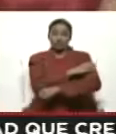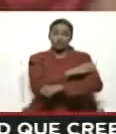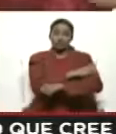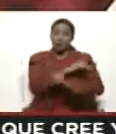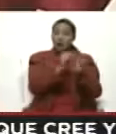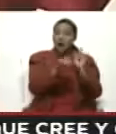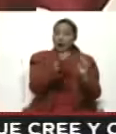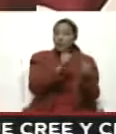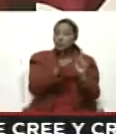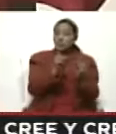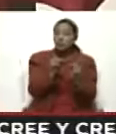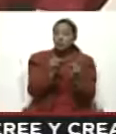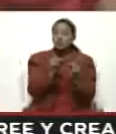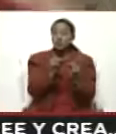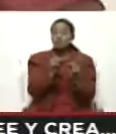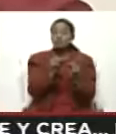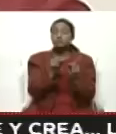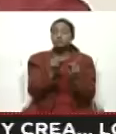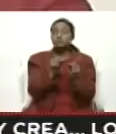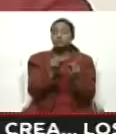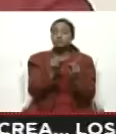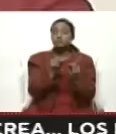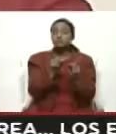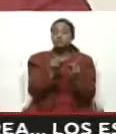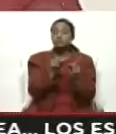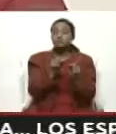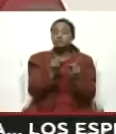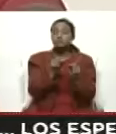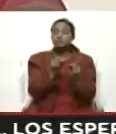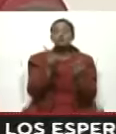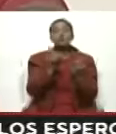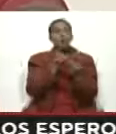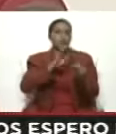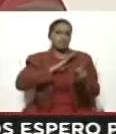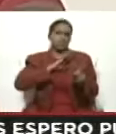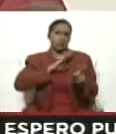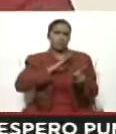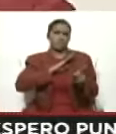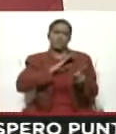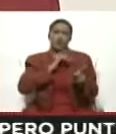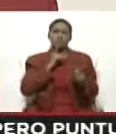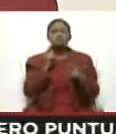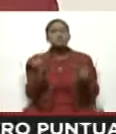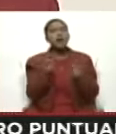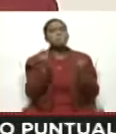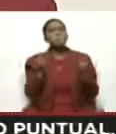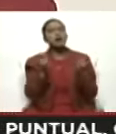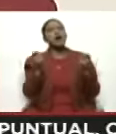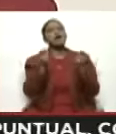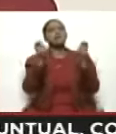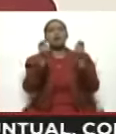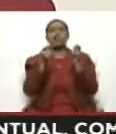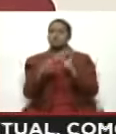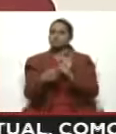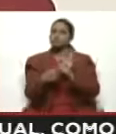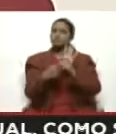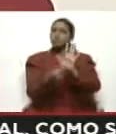son candidatos y andan en su, ¿cómo se llama?, en su campaña. Esperan hacer un papel,